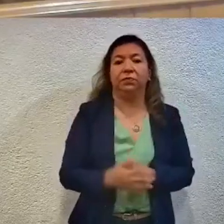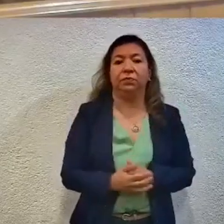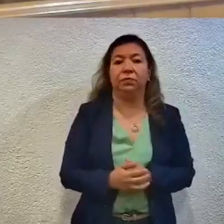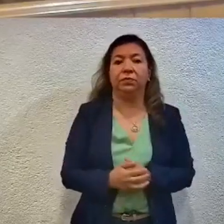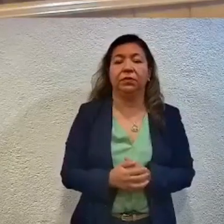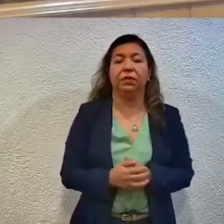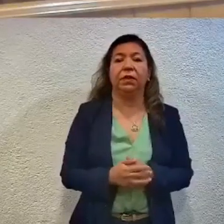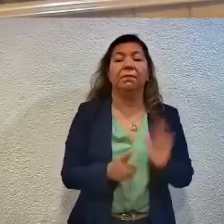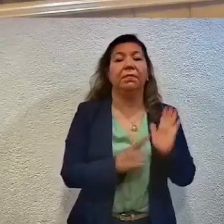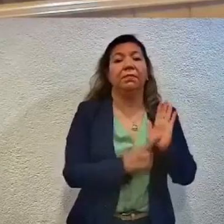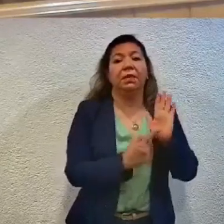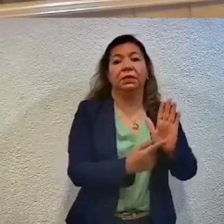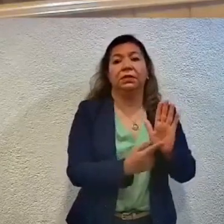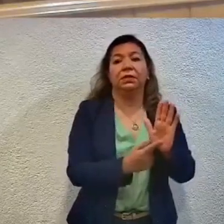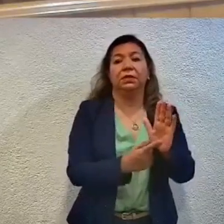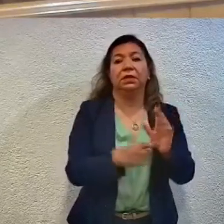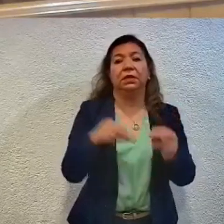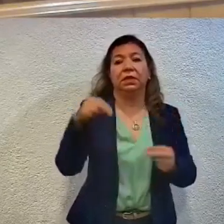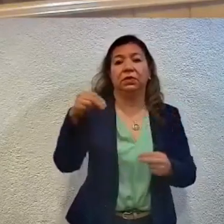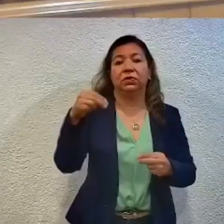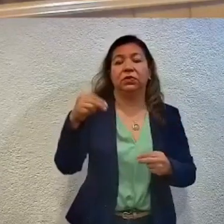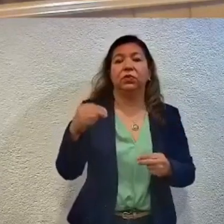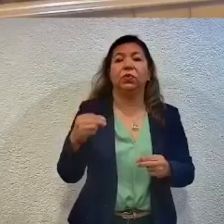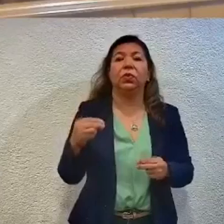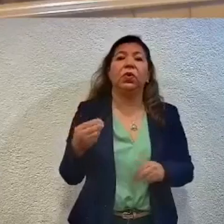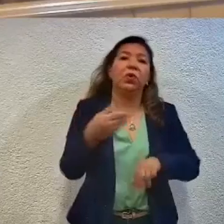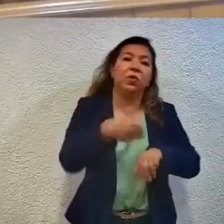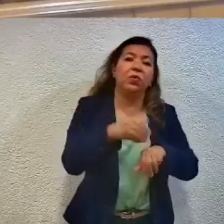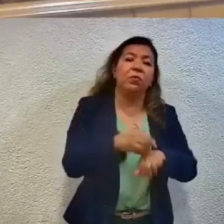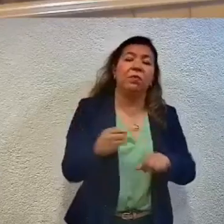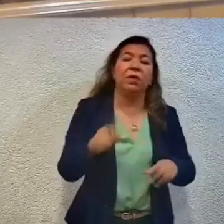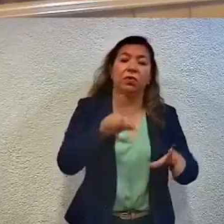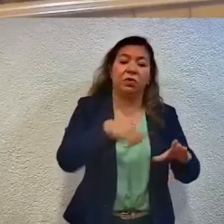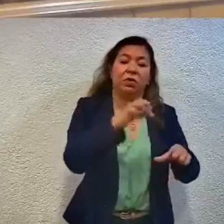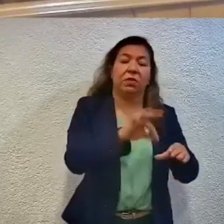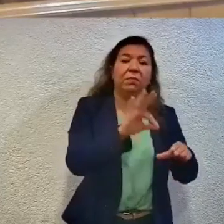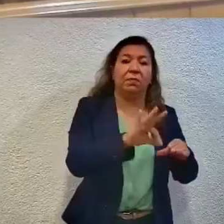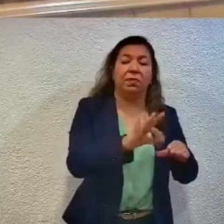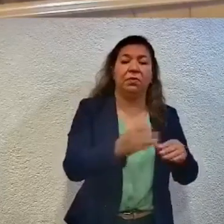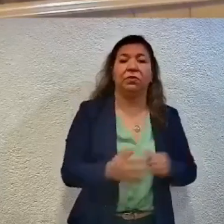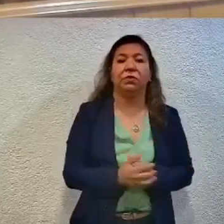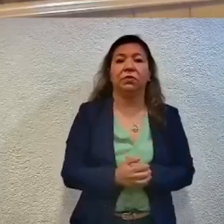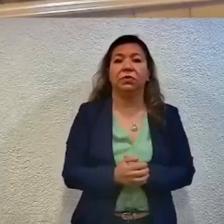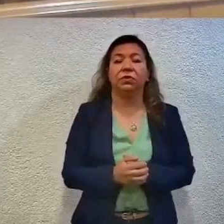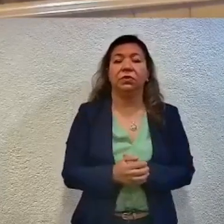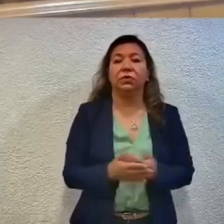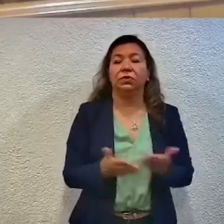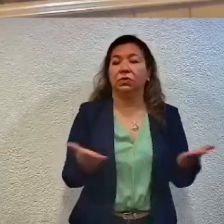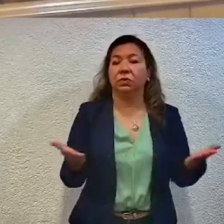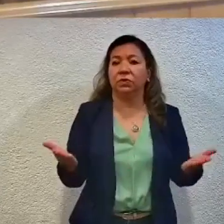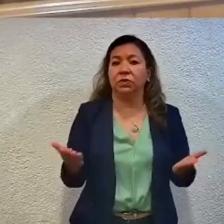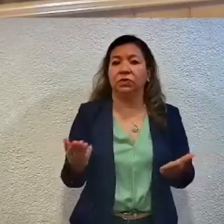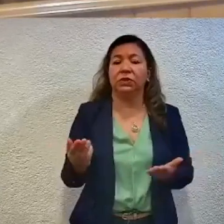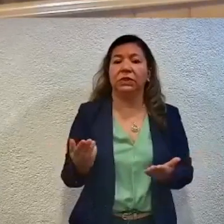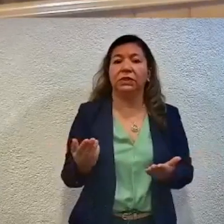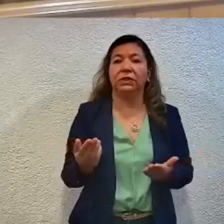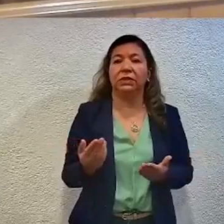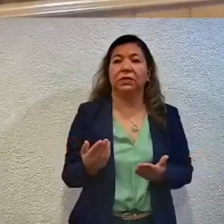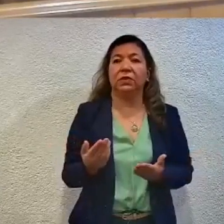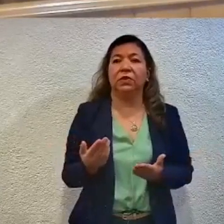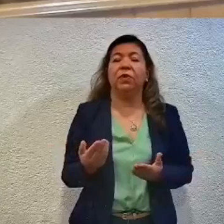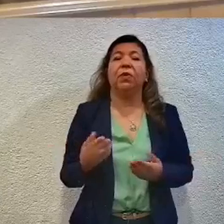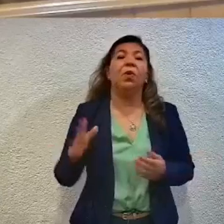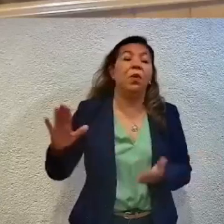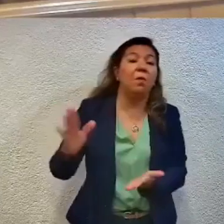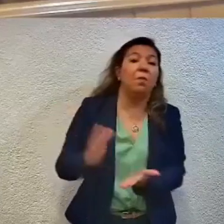de la presentación de la solicitud de recuento, lo cual no tiene que ver con el fondo de lo solicitado, sino solo respecto de la